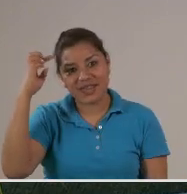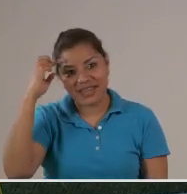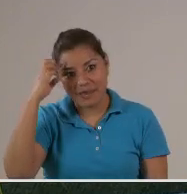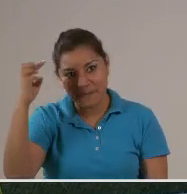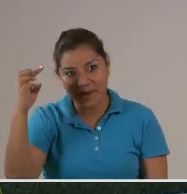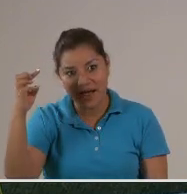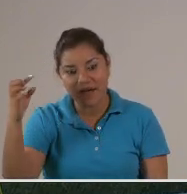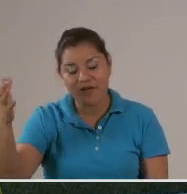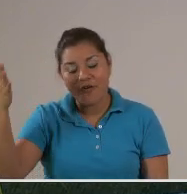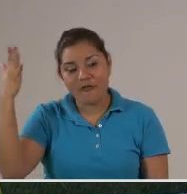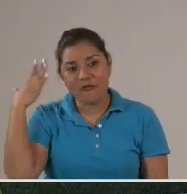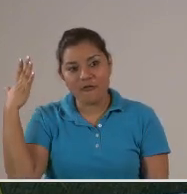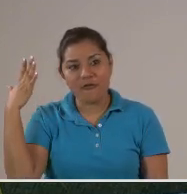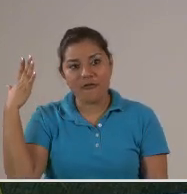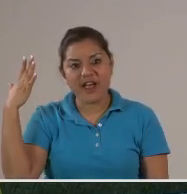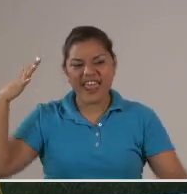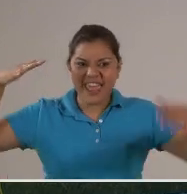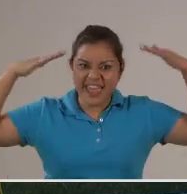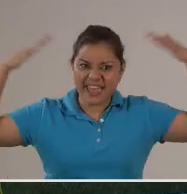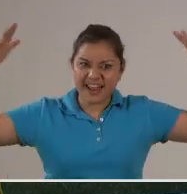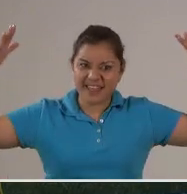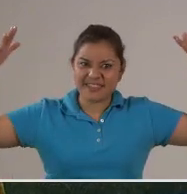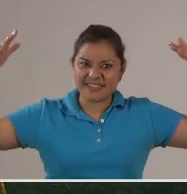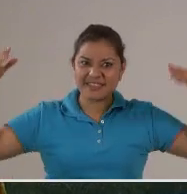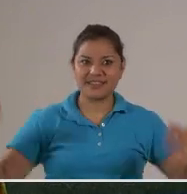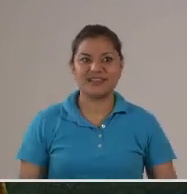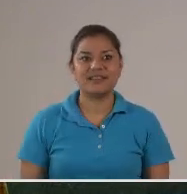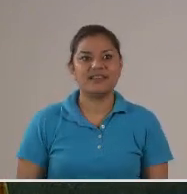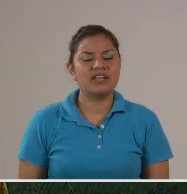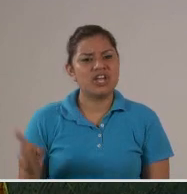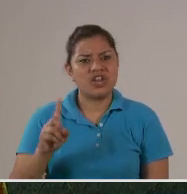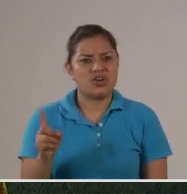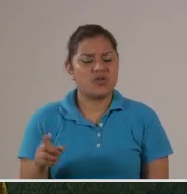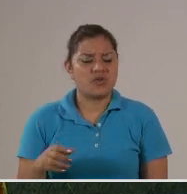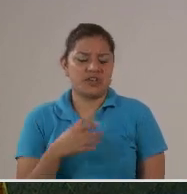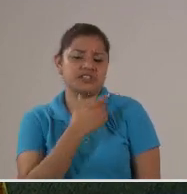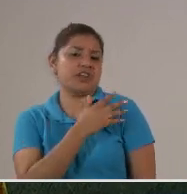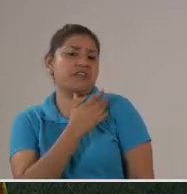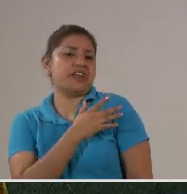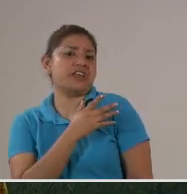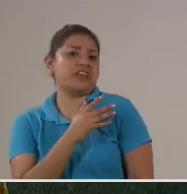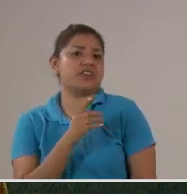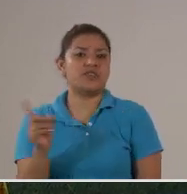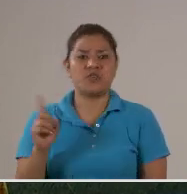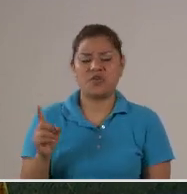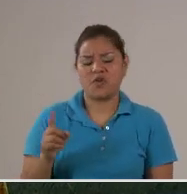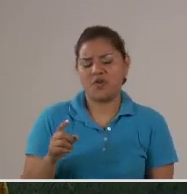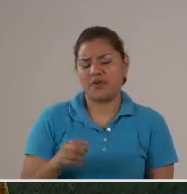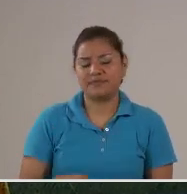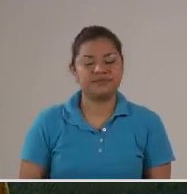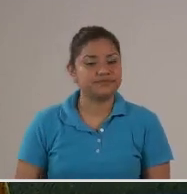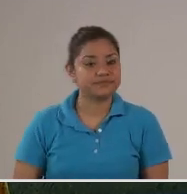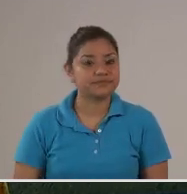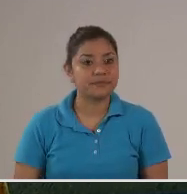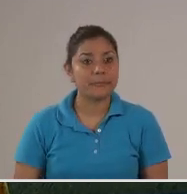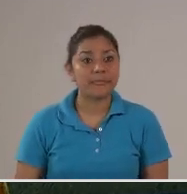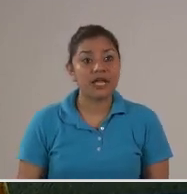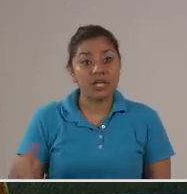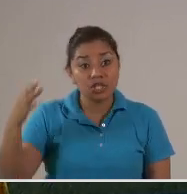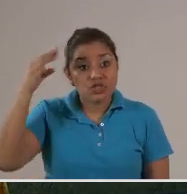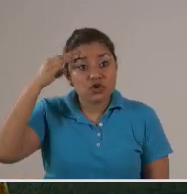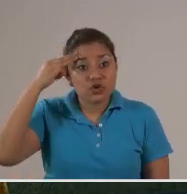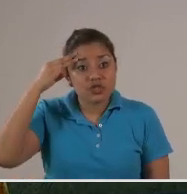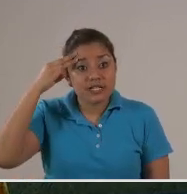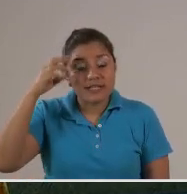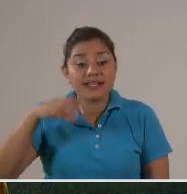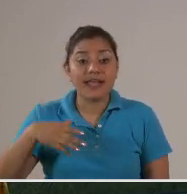ser tan grande que su conciencia se había fortalecido no es que se las llevara pu están con picos ya Y a mí no me hace daño nada no no no su conciencia